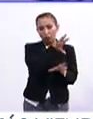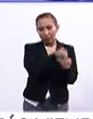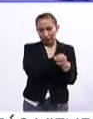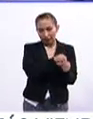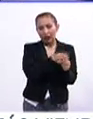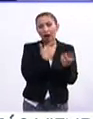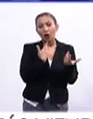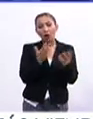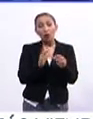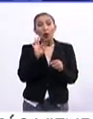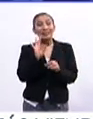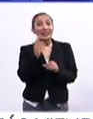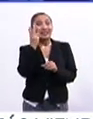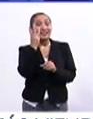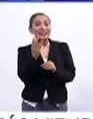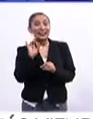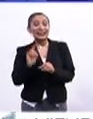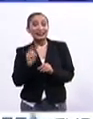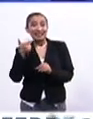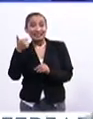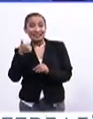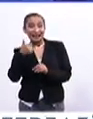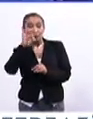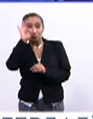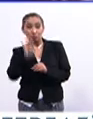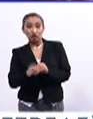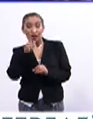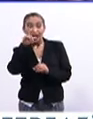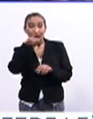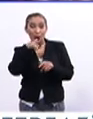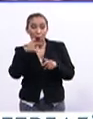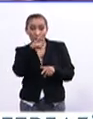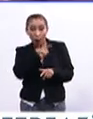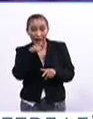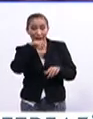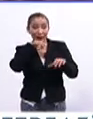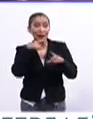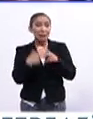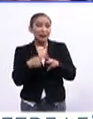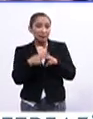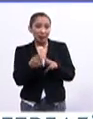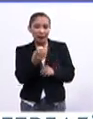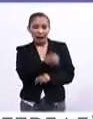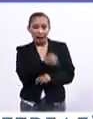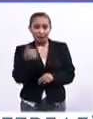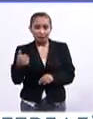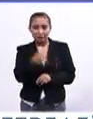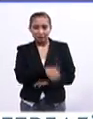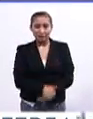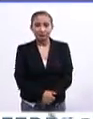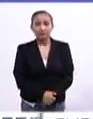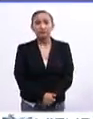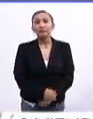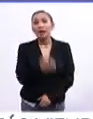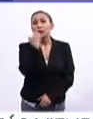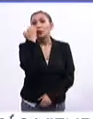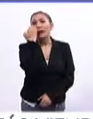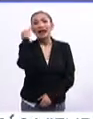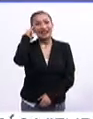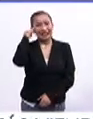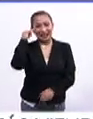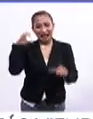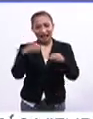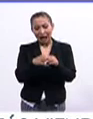completa, con brechas de 43 y 36 puntos en lenguaje y matemáticas, respectivamente. Las escuelas